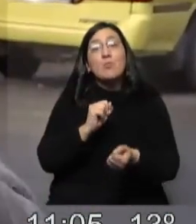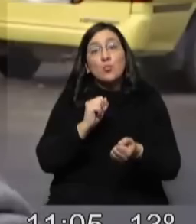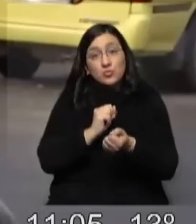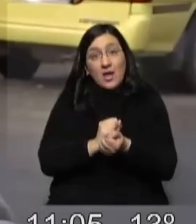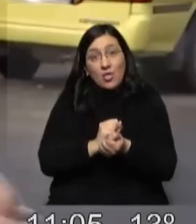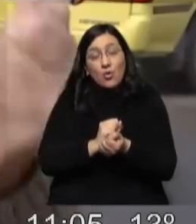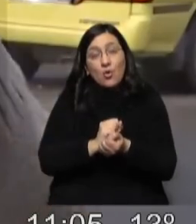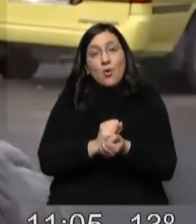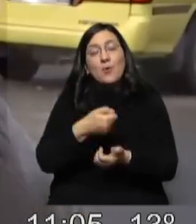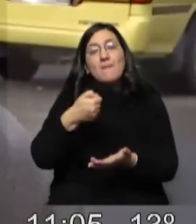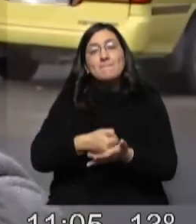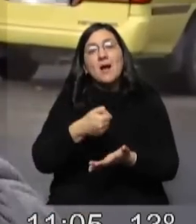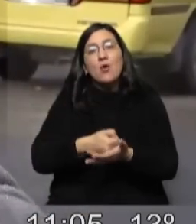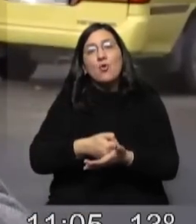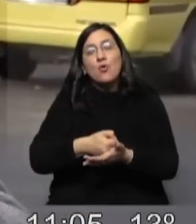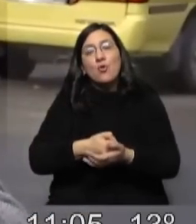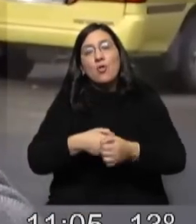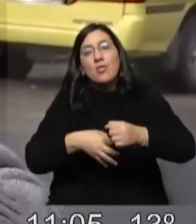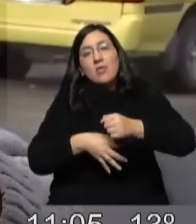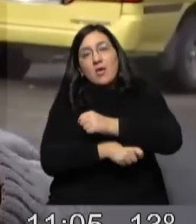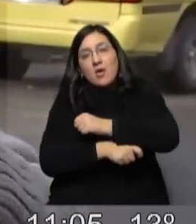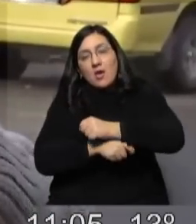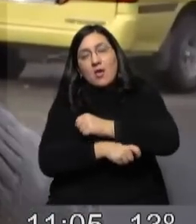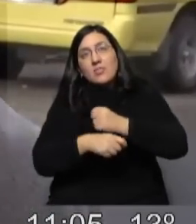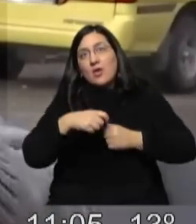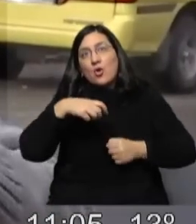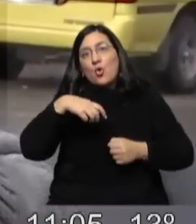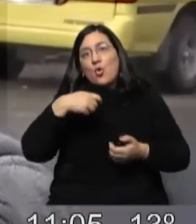pago de coimas a funcionarios peruanos,